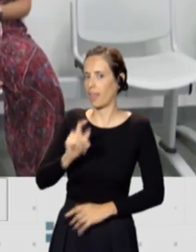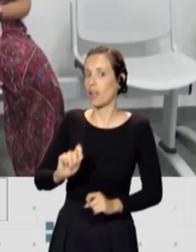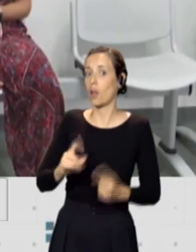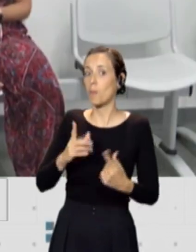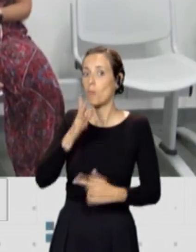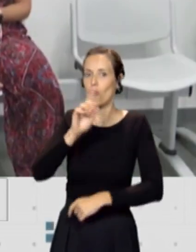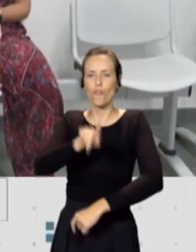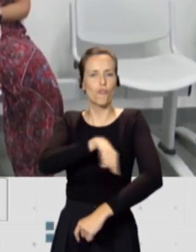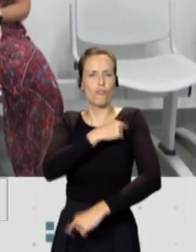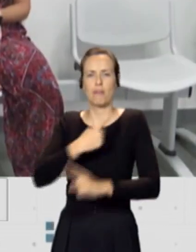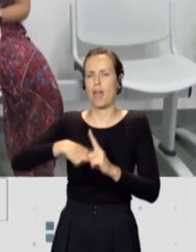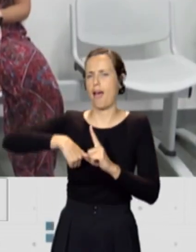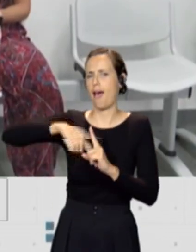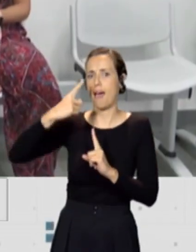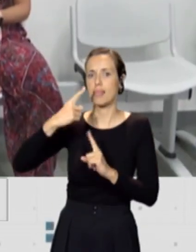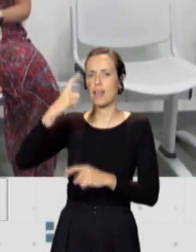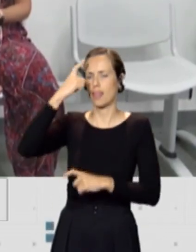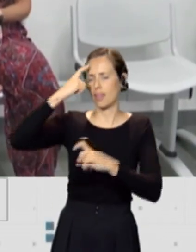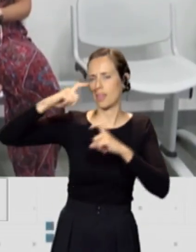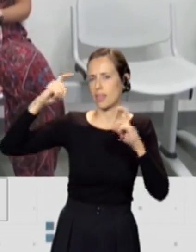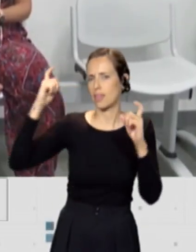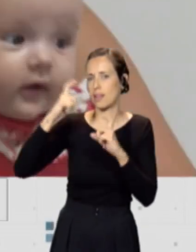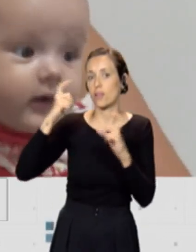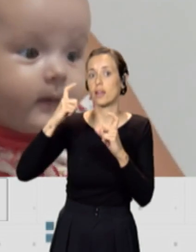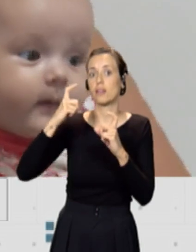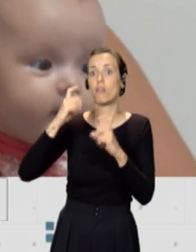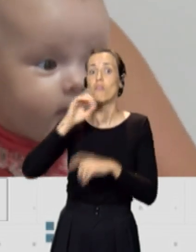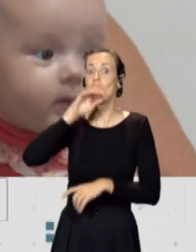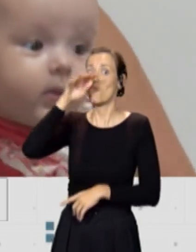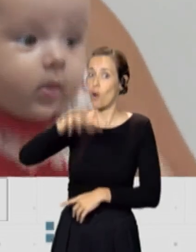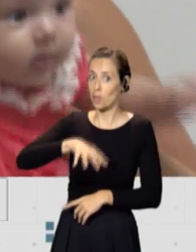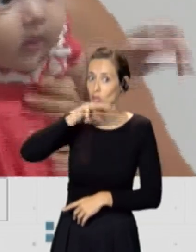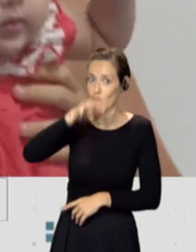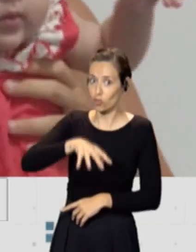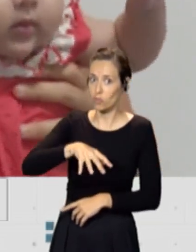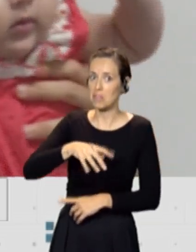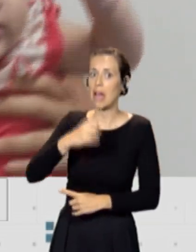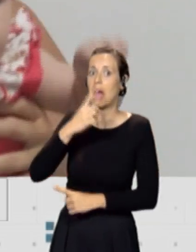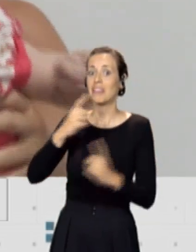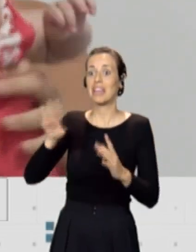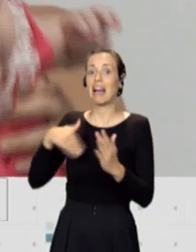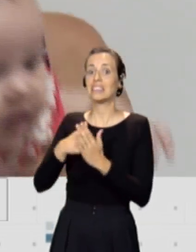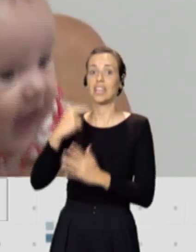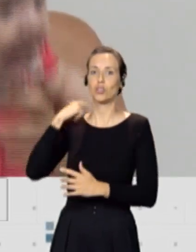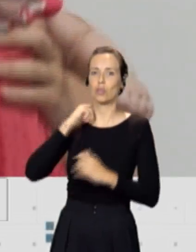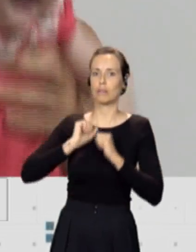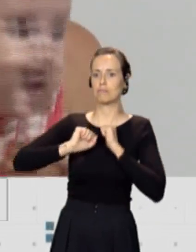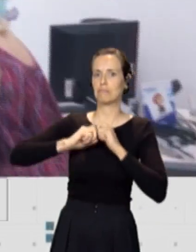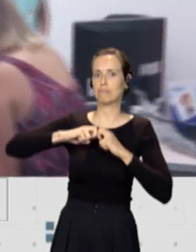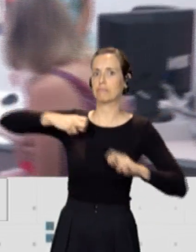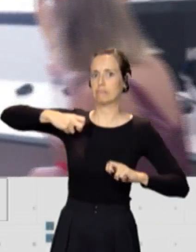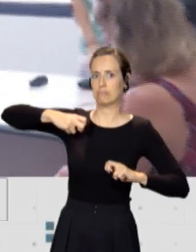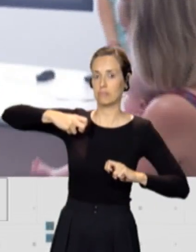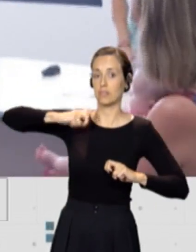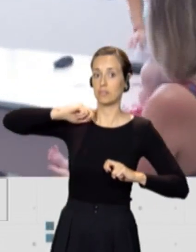con fiebre muy alta, con dolor de cabeza, con vómitos, a veces con rigidez de nuca, y cuando esta enfermedad no